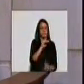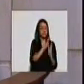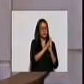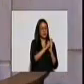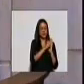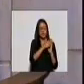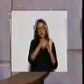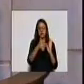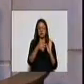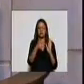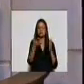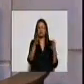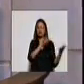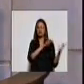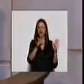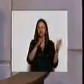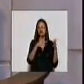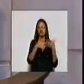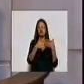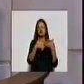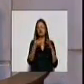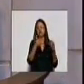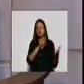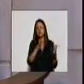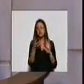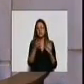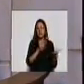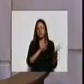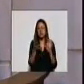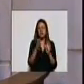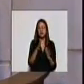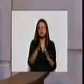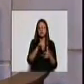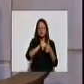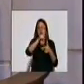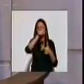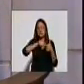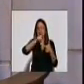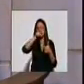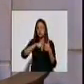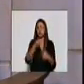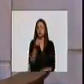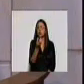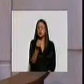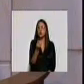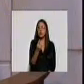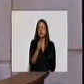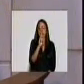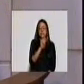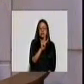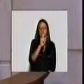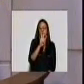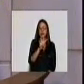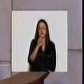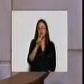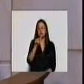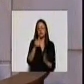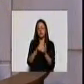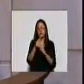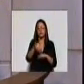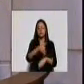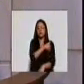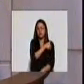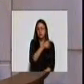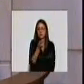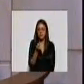números redondos, voy a eliminar una buena parte de las cifras de los números, 342 mil millones